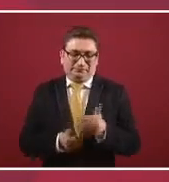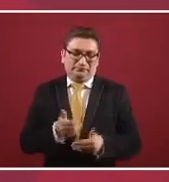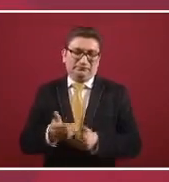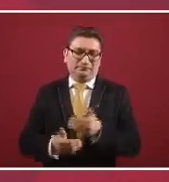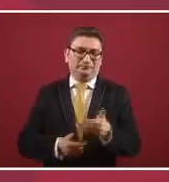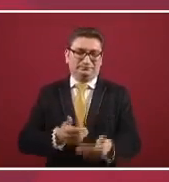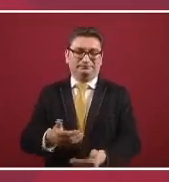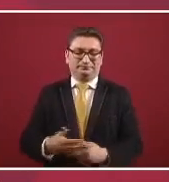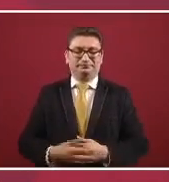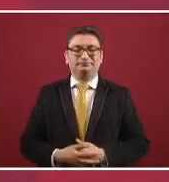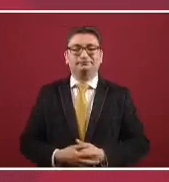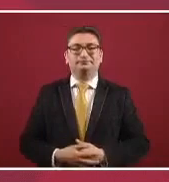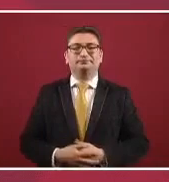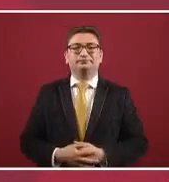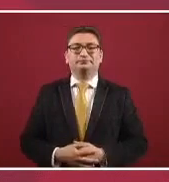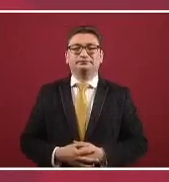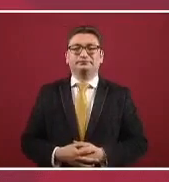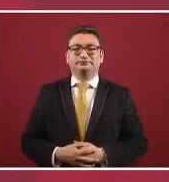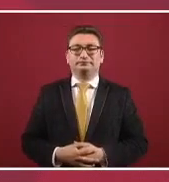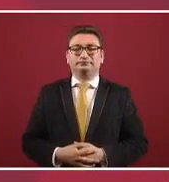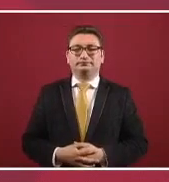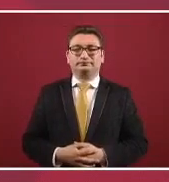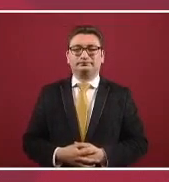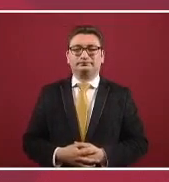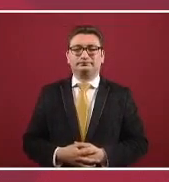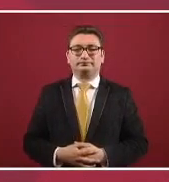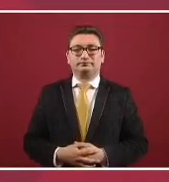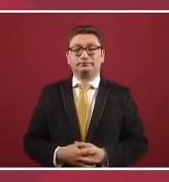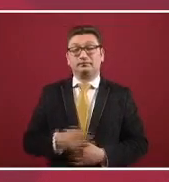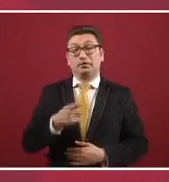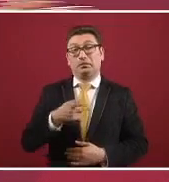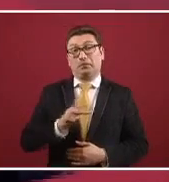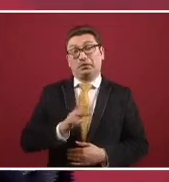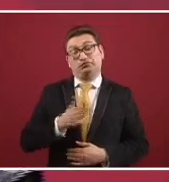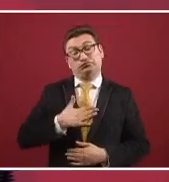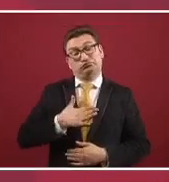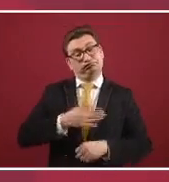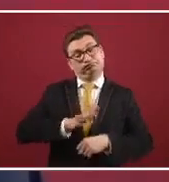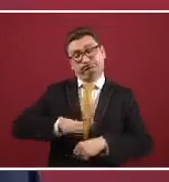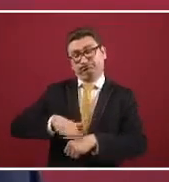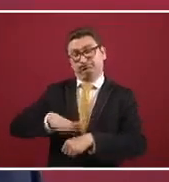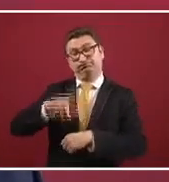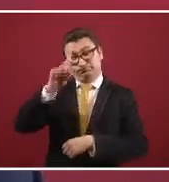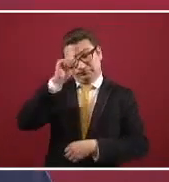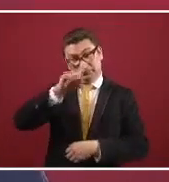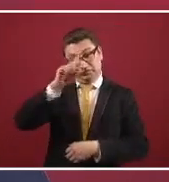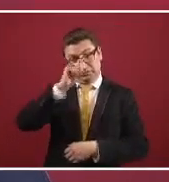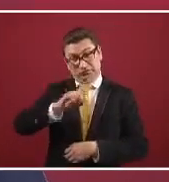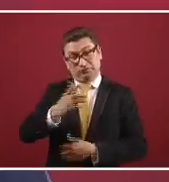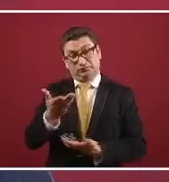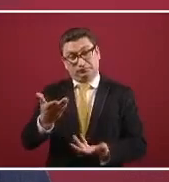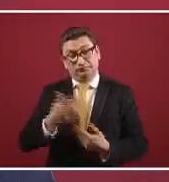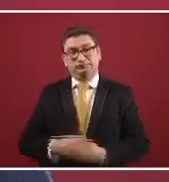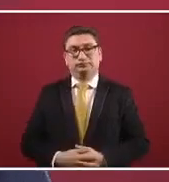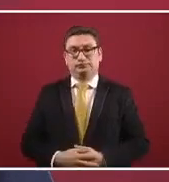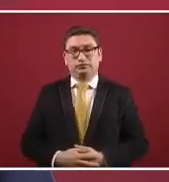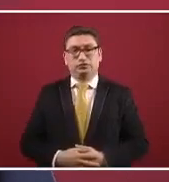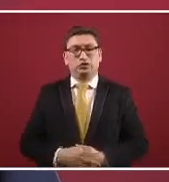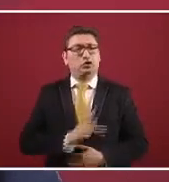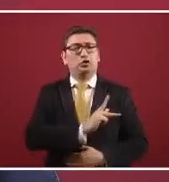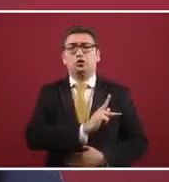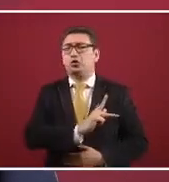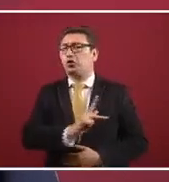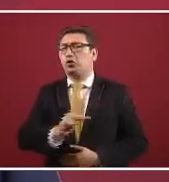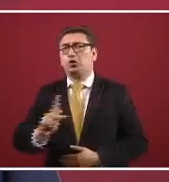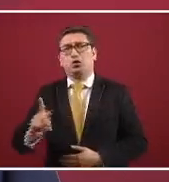está viviendo, pero mi recomendación es todos son